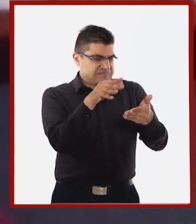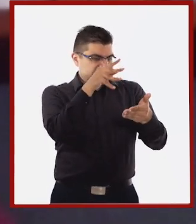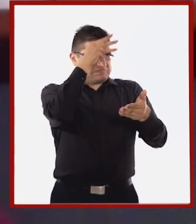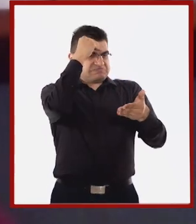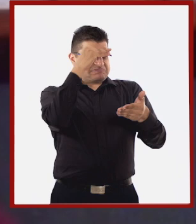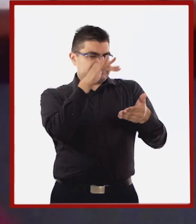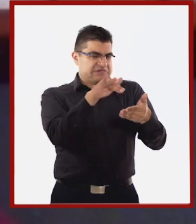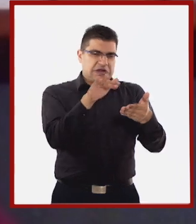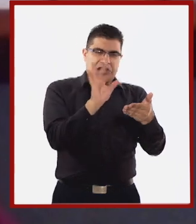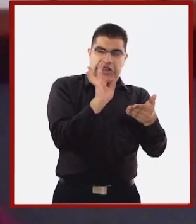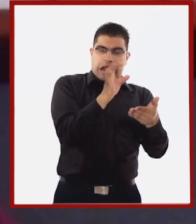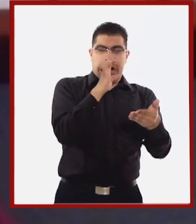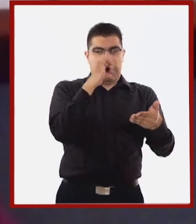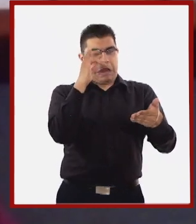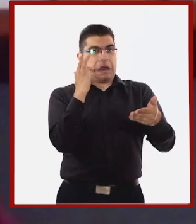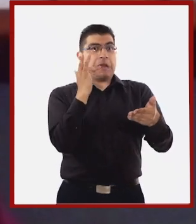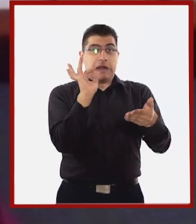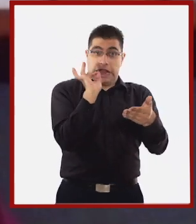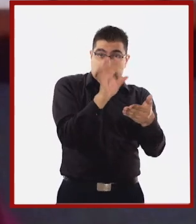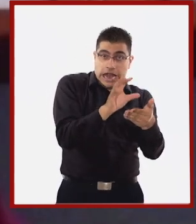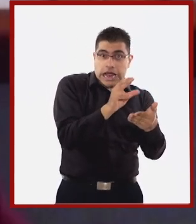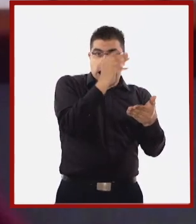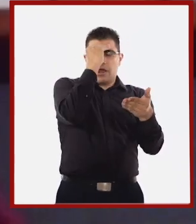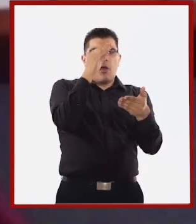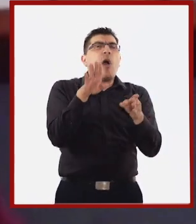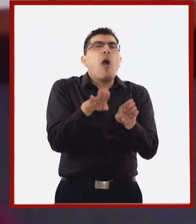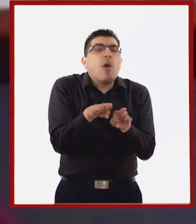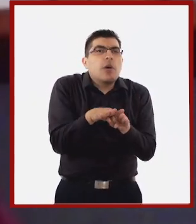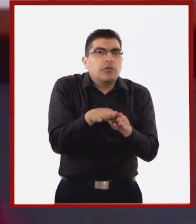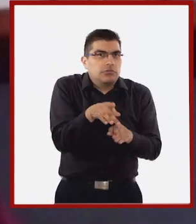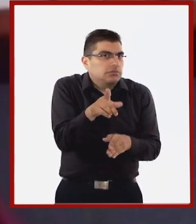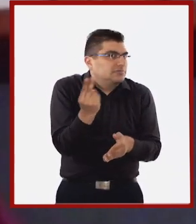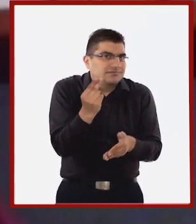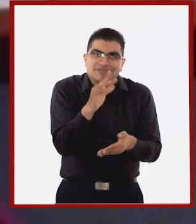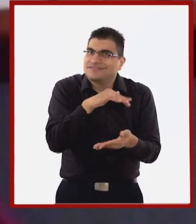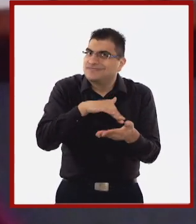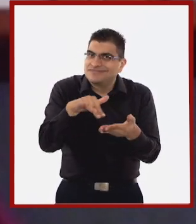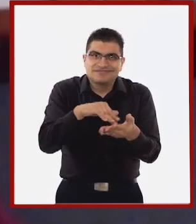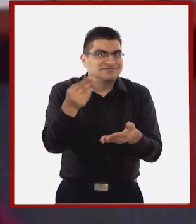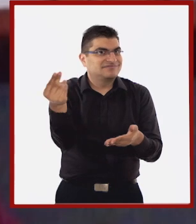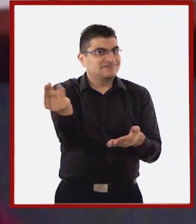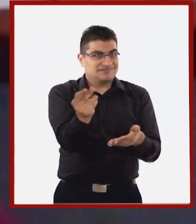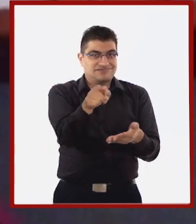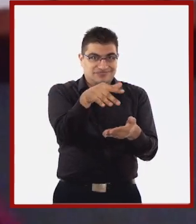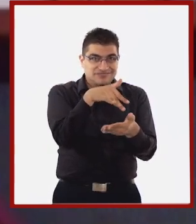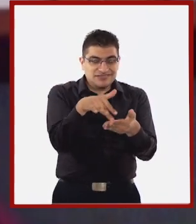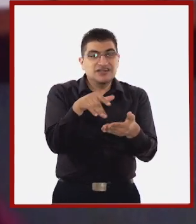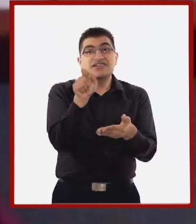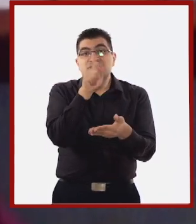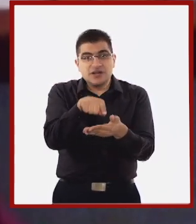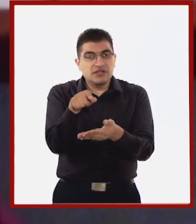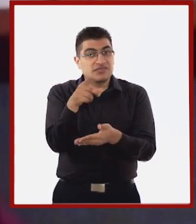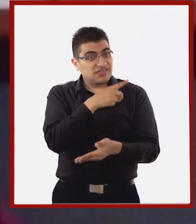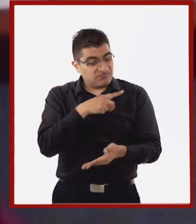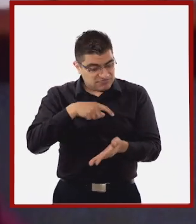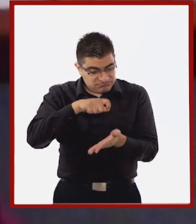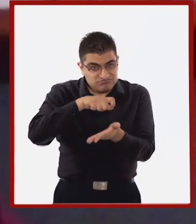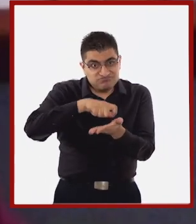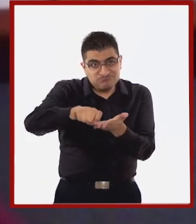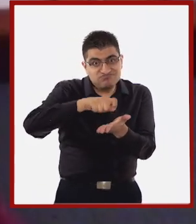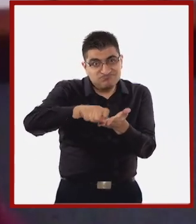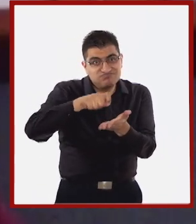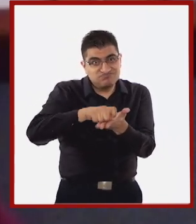por llamarlo así, es leer, ¿no? Y no solo leer, sino también escribir.